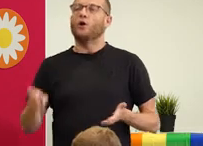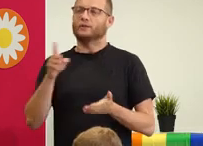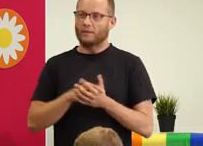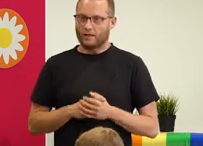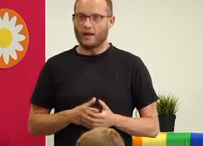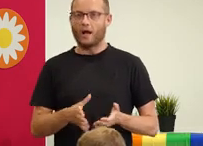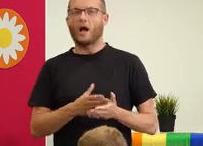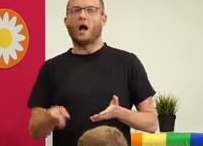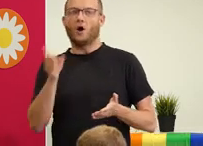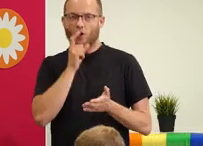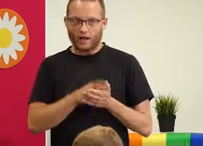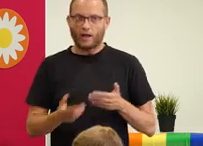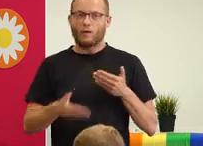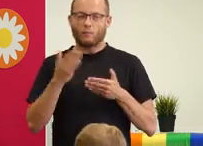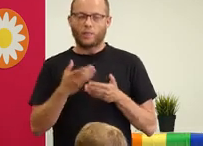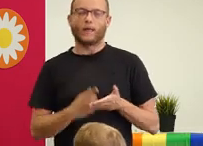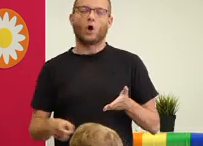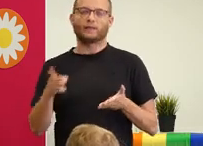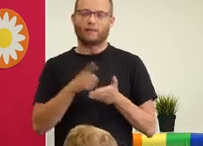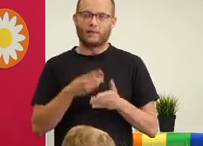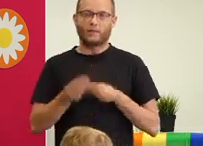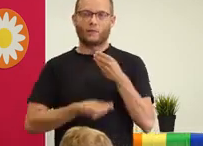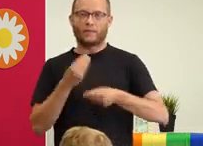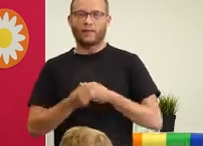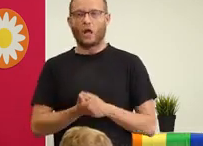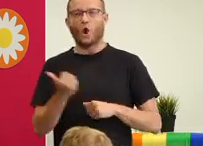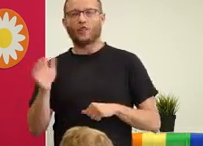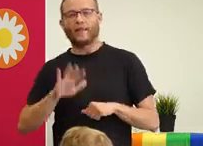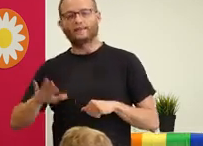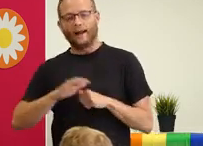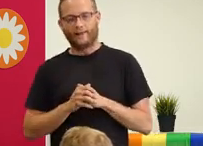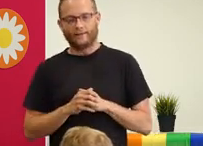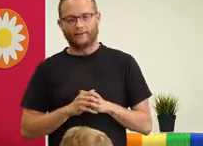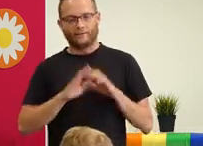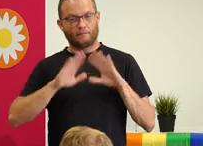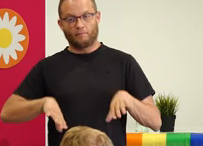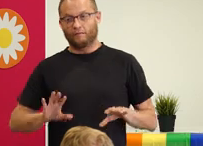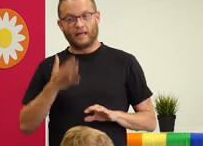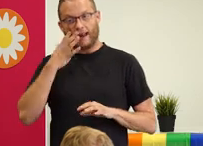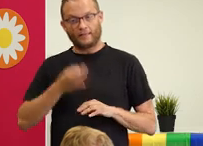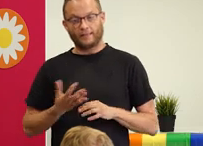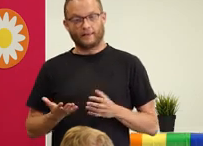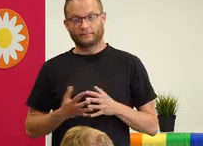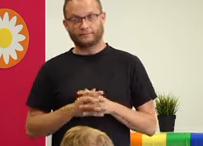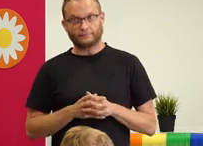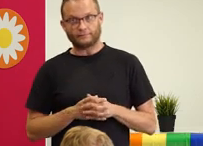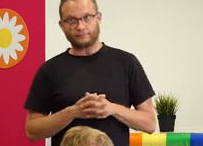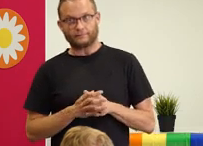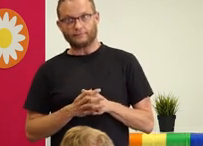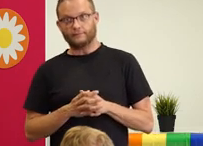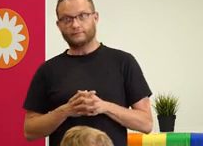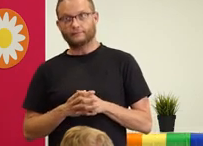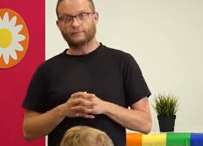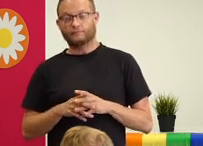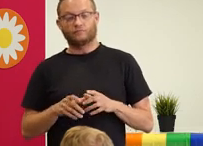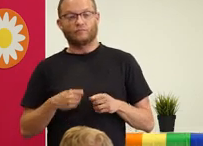ahora hemos puesto de moda la vista del occidental, pero en realidad, o sea,